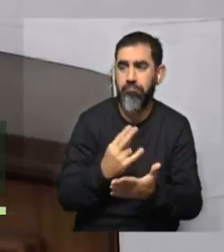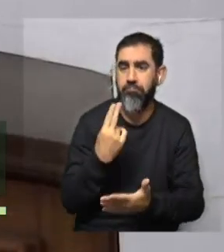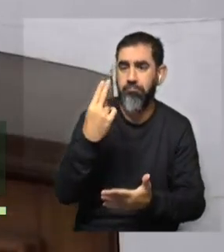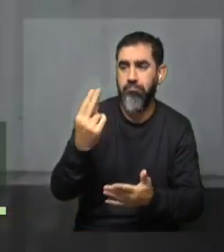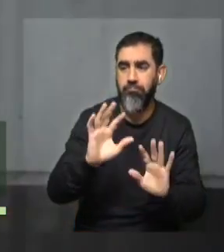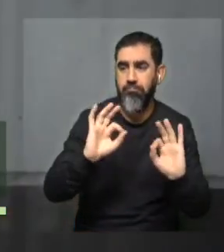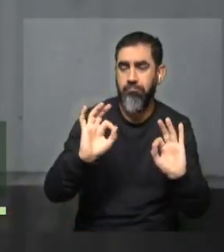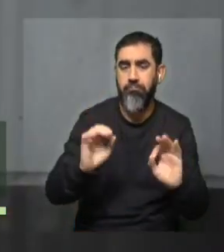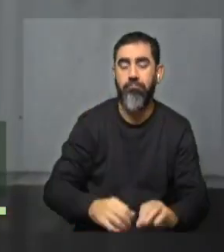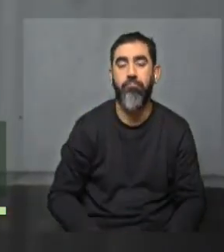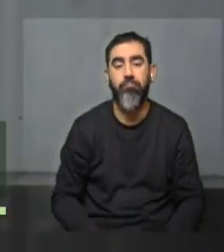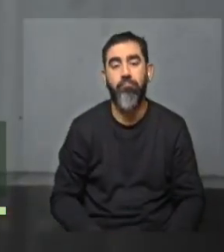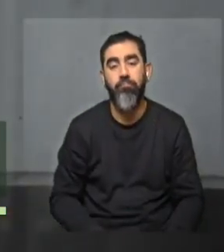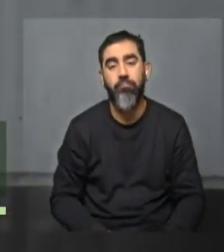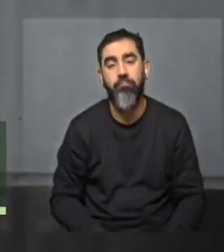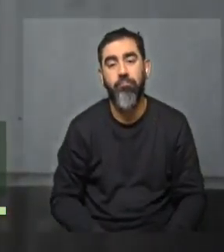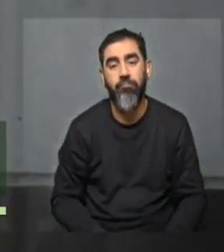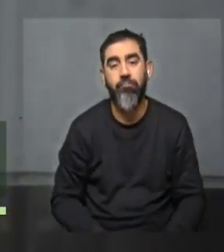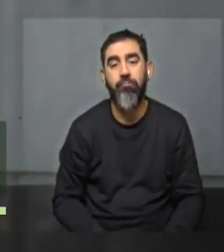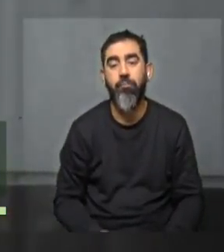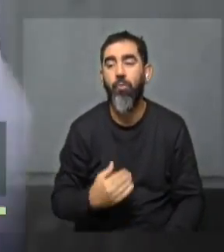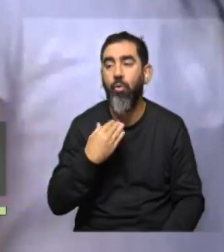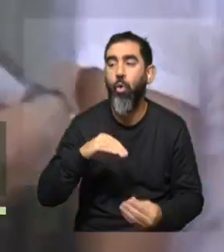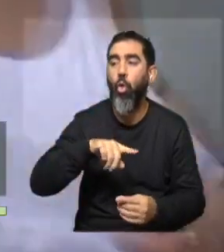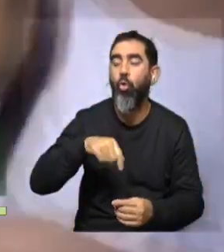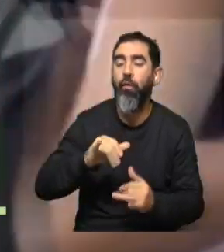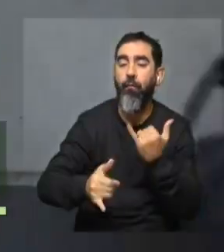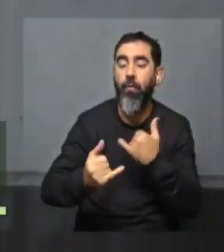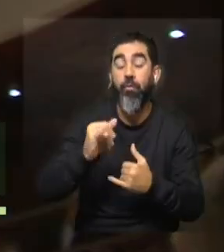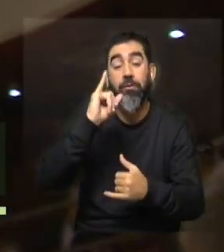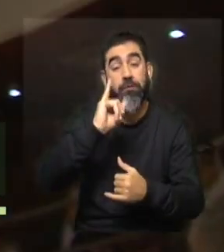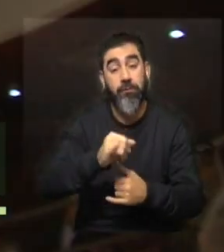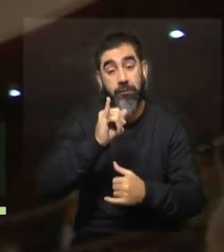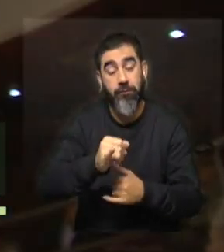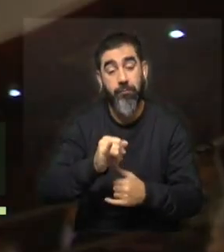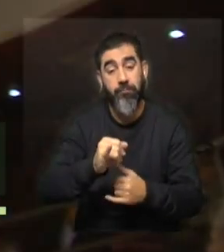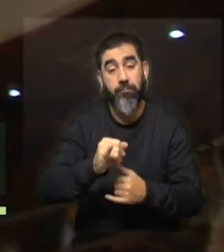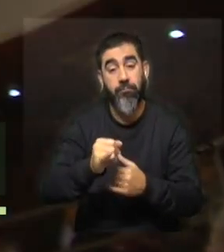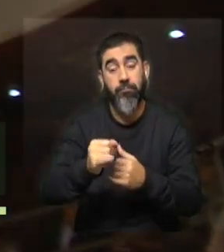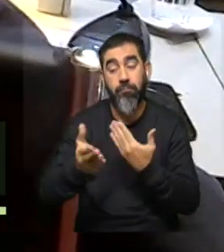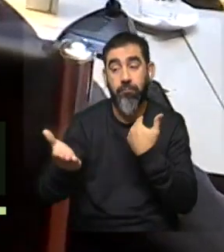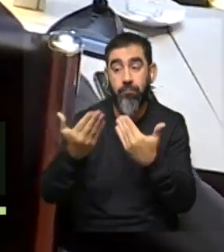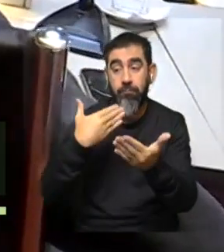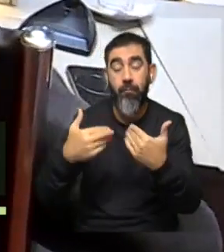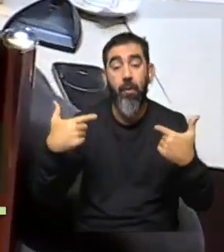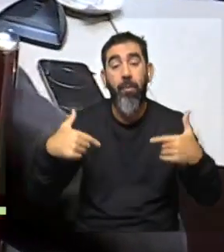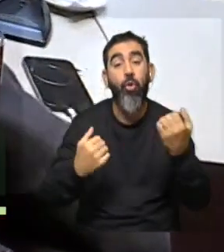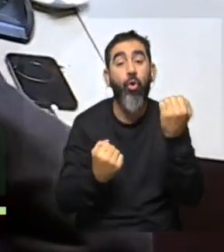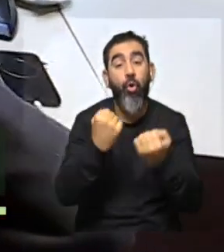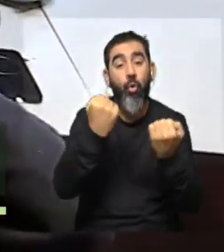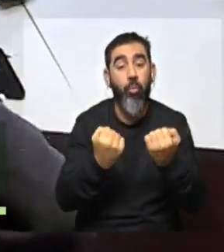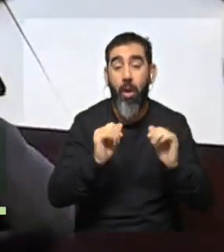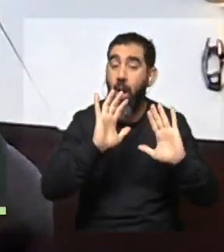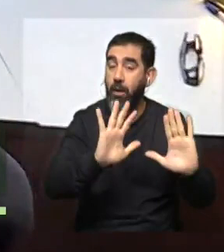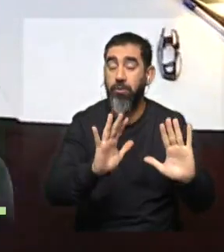en ese sentido así que no sé dónde dónde salió sí lo que hay es un intercambio con el Ministerio de economía que es la vía